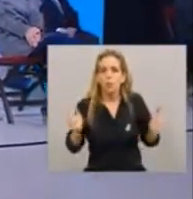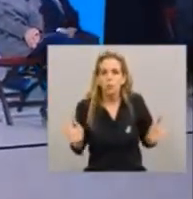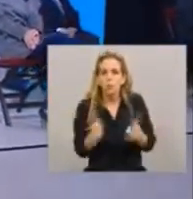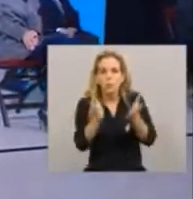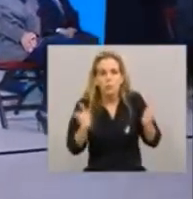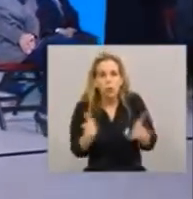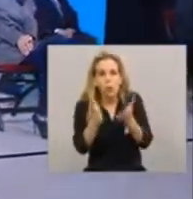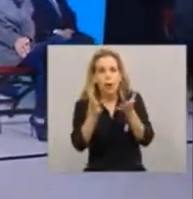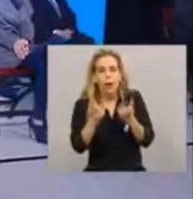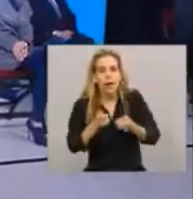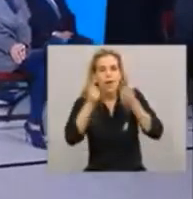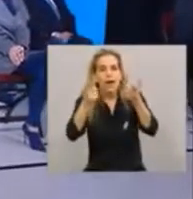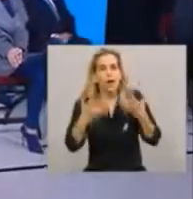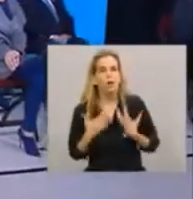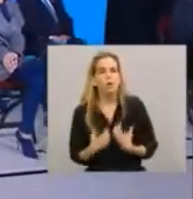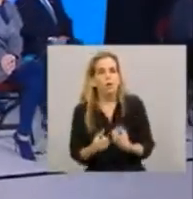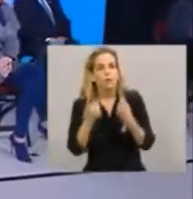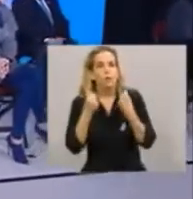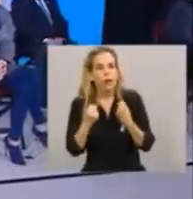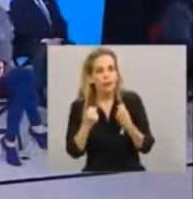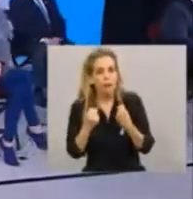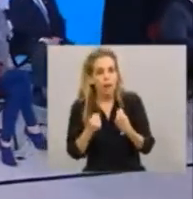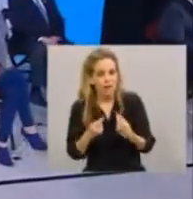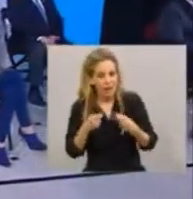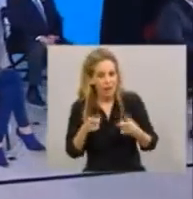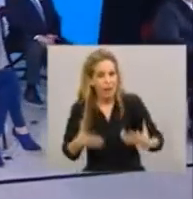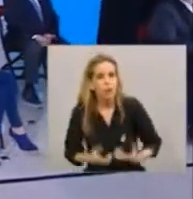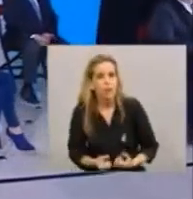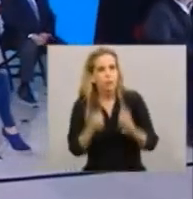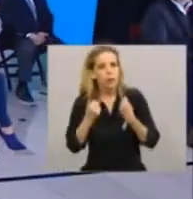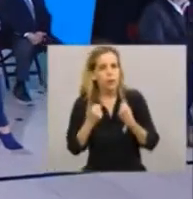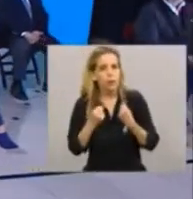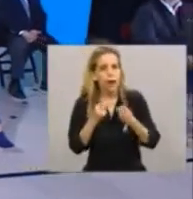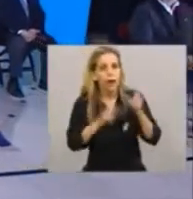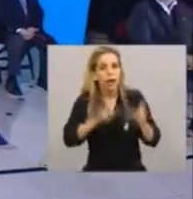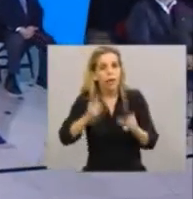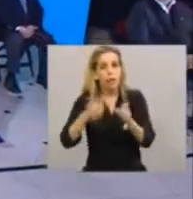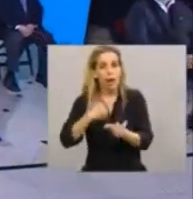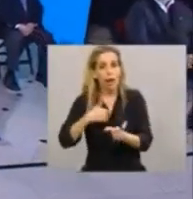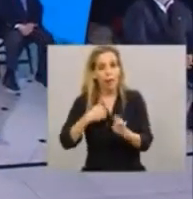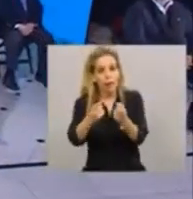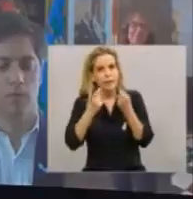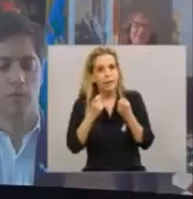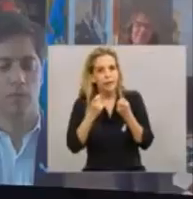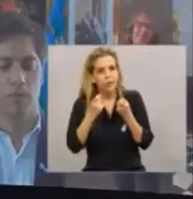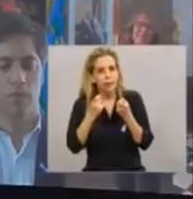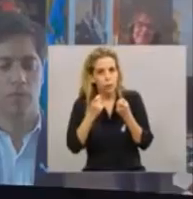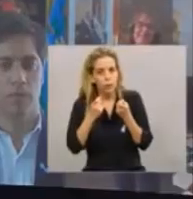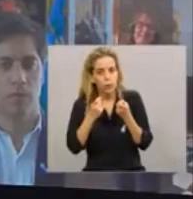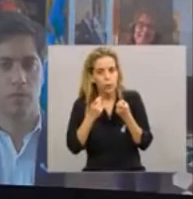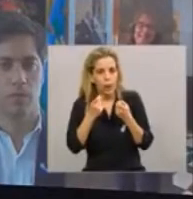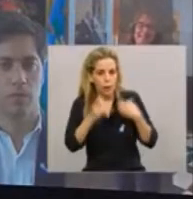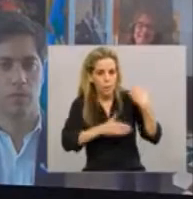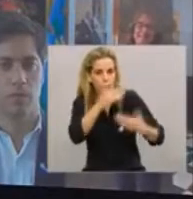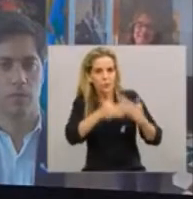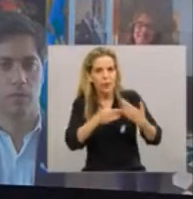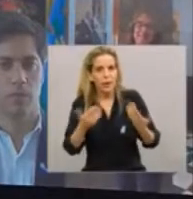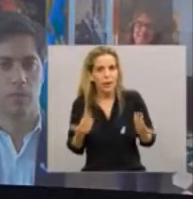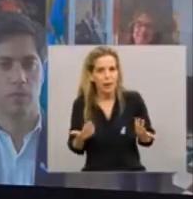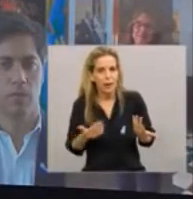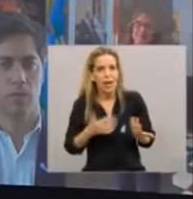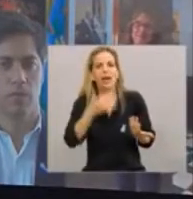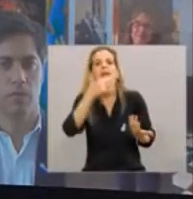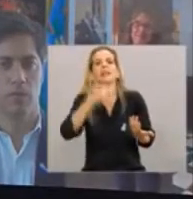que todos los argentinos precisamos para ponernos de pie y que entendamos que